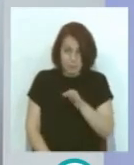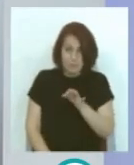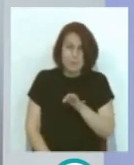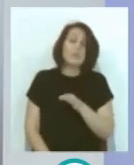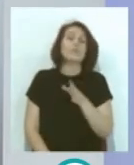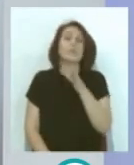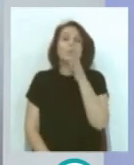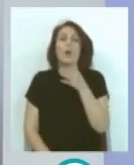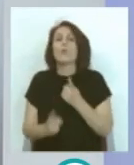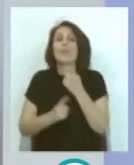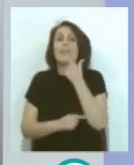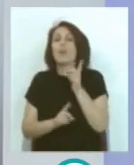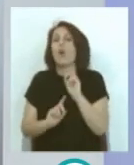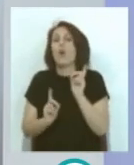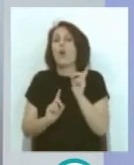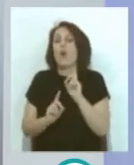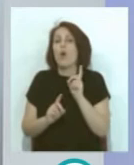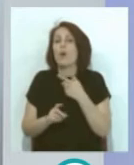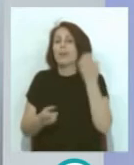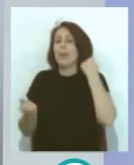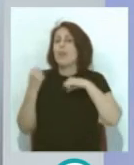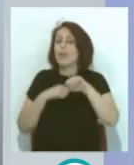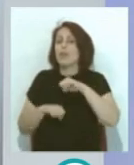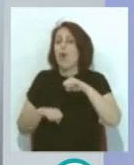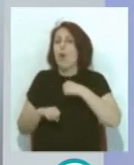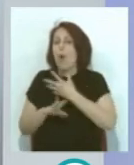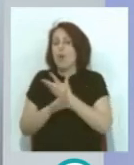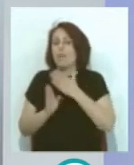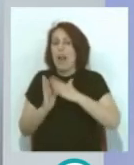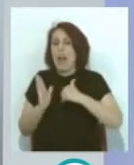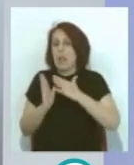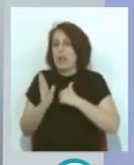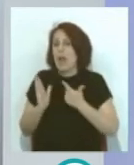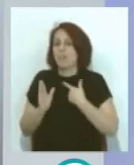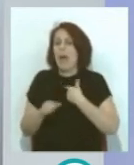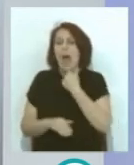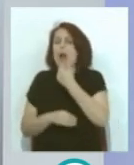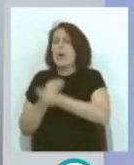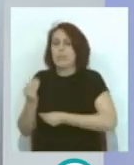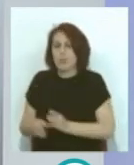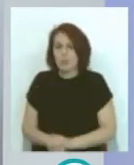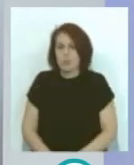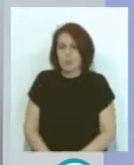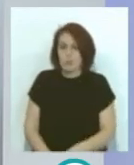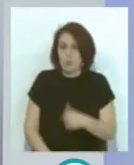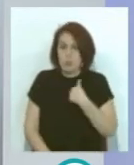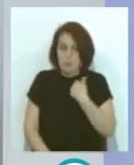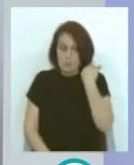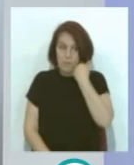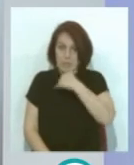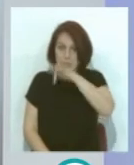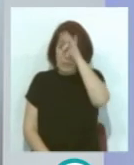Porque algunos están diciendo, no, la reacción de Diakabi es que le han hecho algo. Yo he visto este fin de